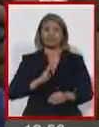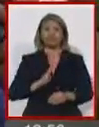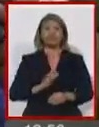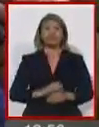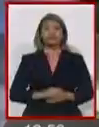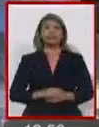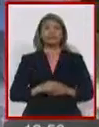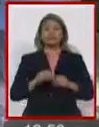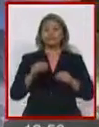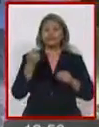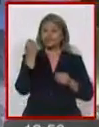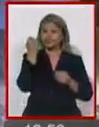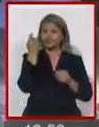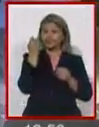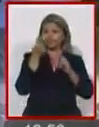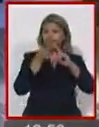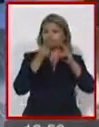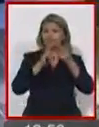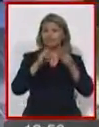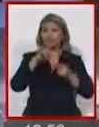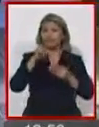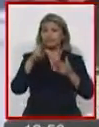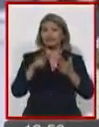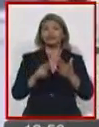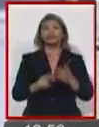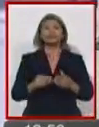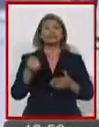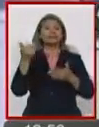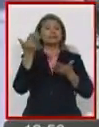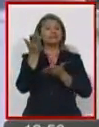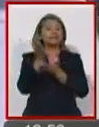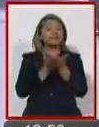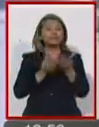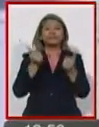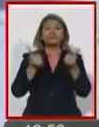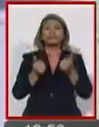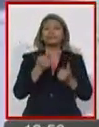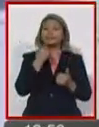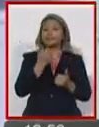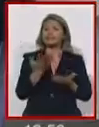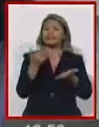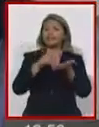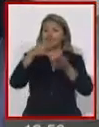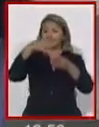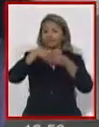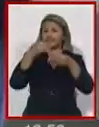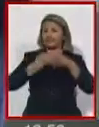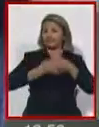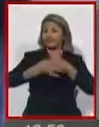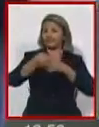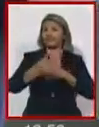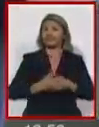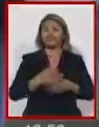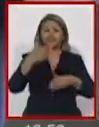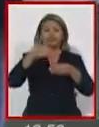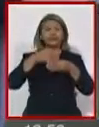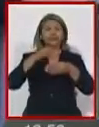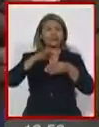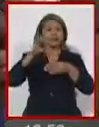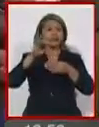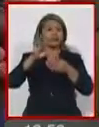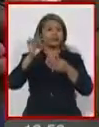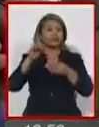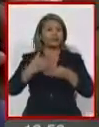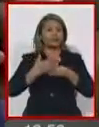Constitucional interpretó bien el artículo 23 de este tratado, en qué parte de este artículo 23 dice repostulación indefinida, elección